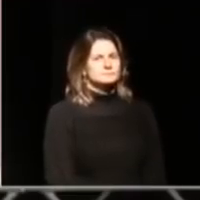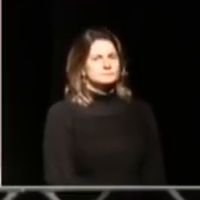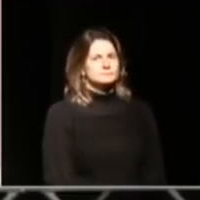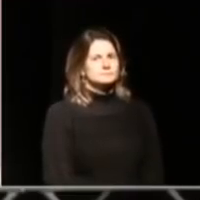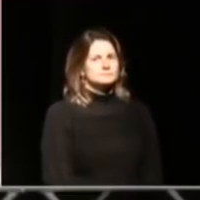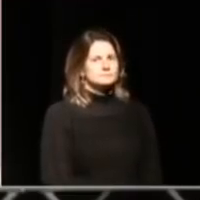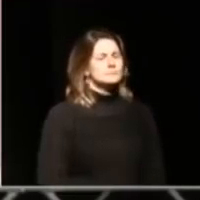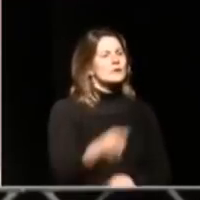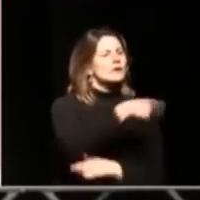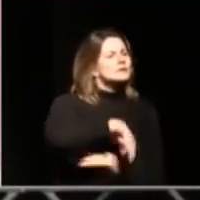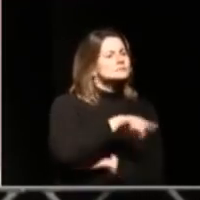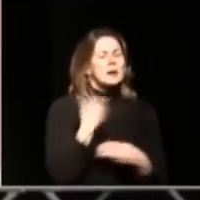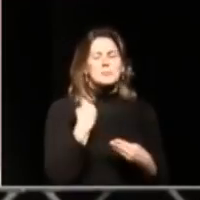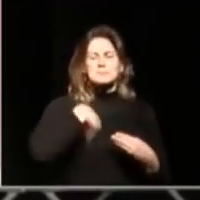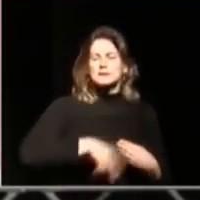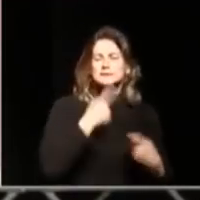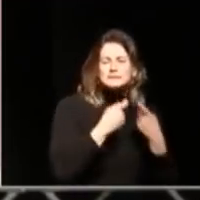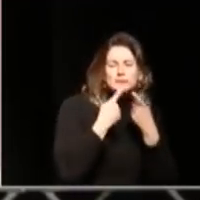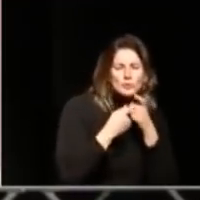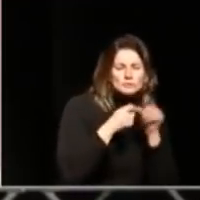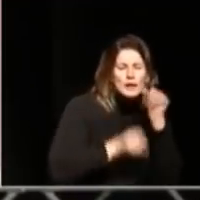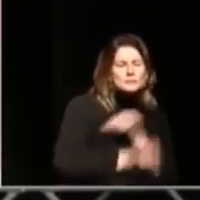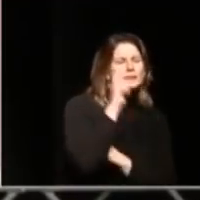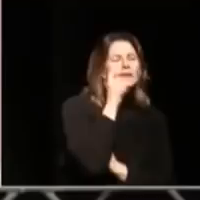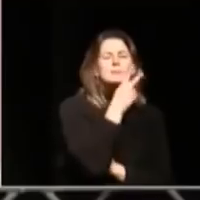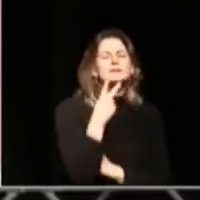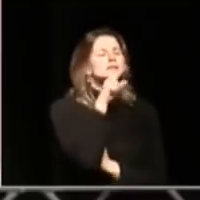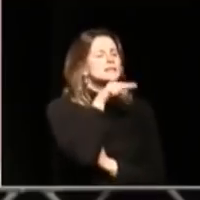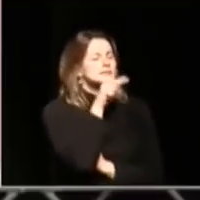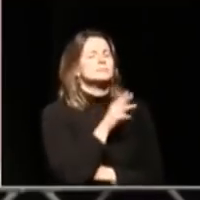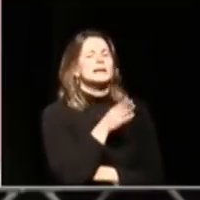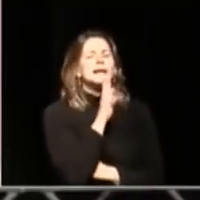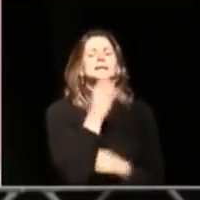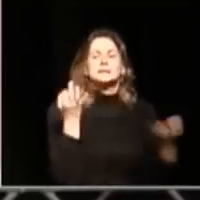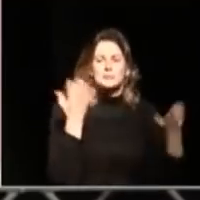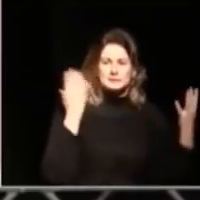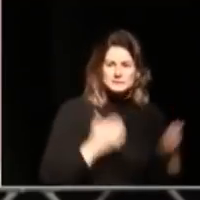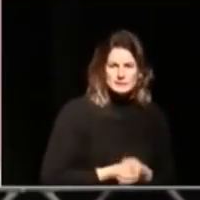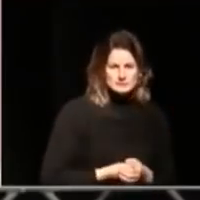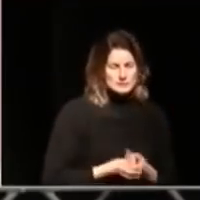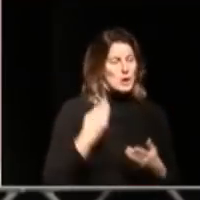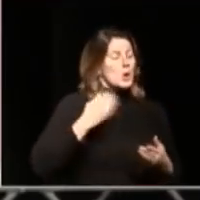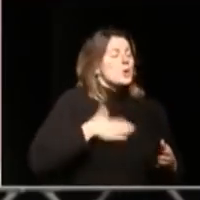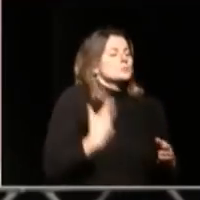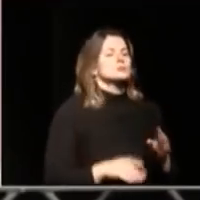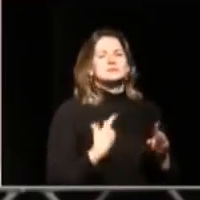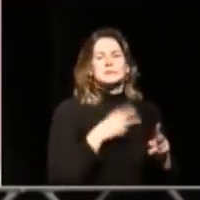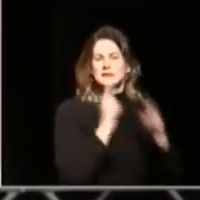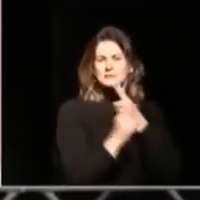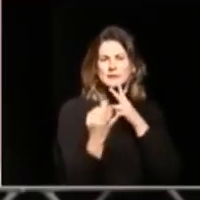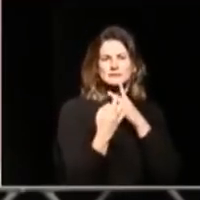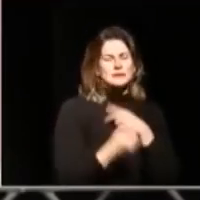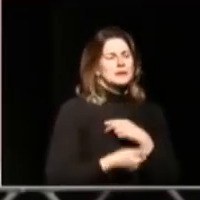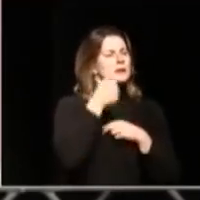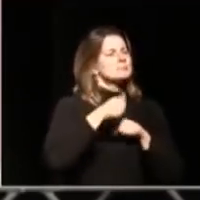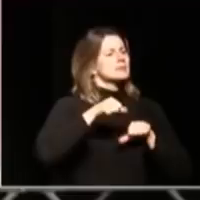Todo el mundo se está haciendo la misma pregunta. Y a partir del 22 de diciembre, ¿qué? Una posible respuesta sería